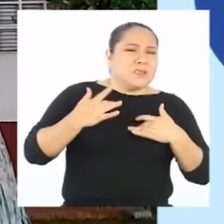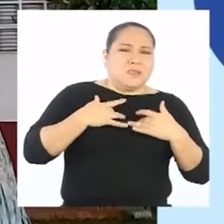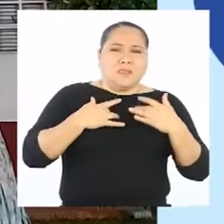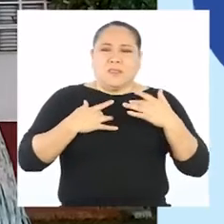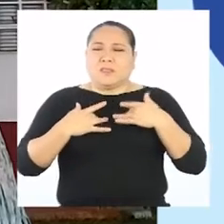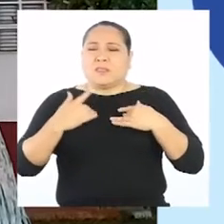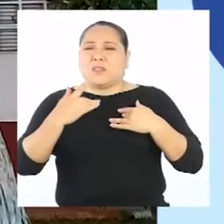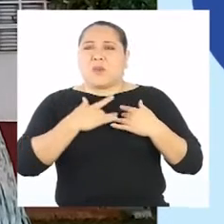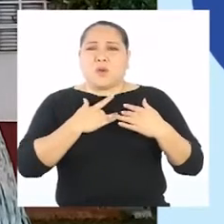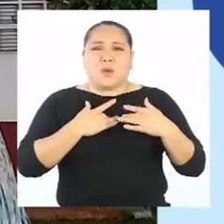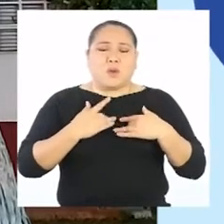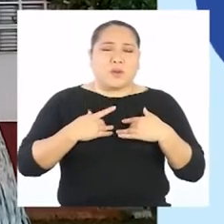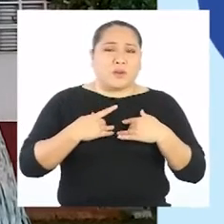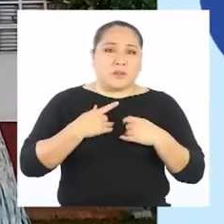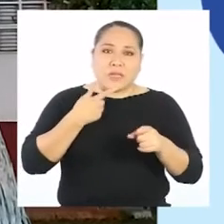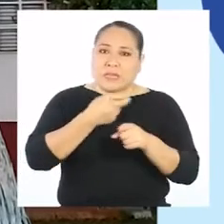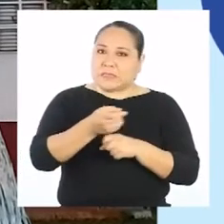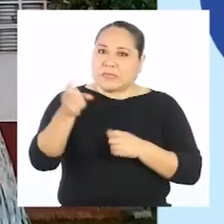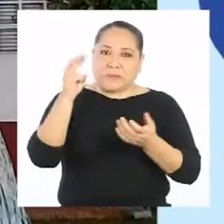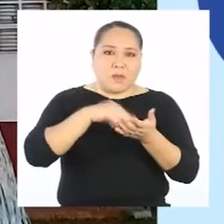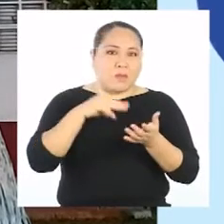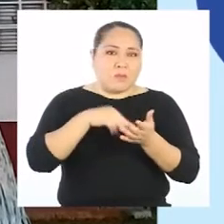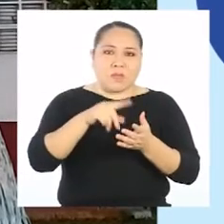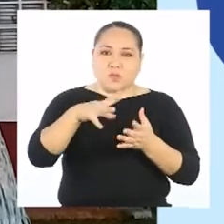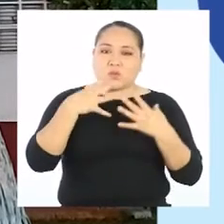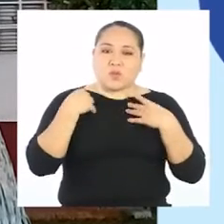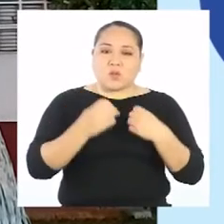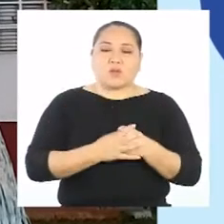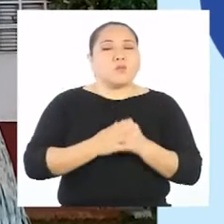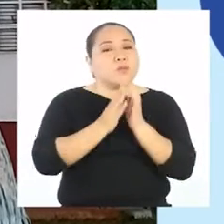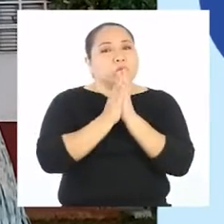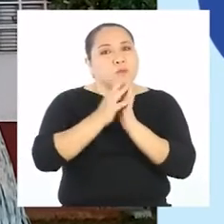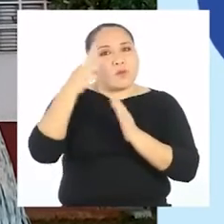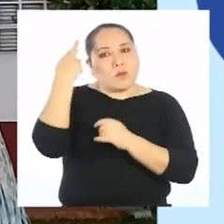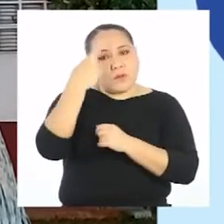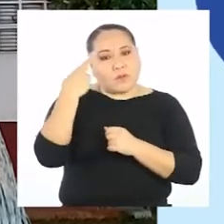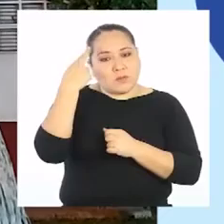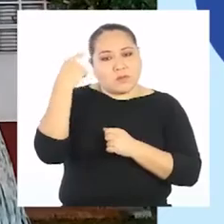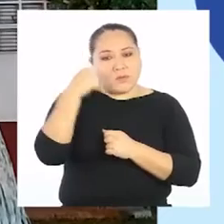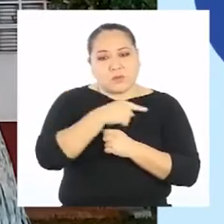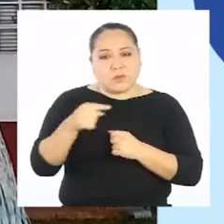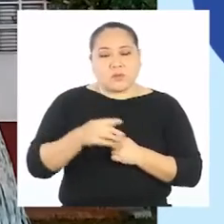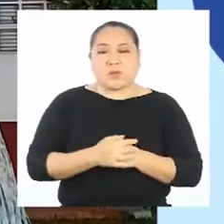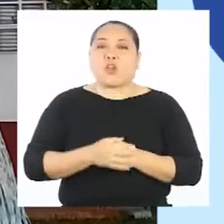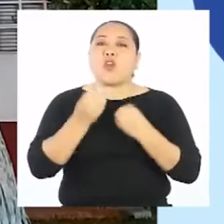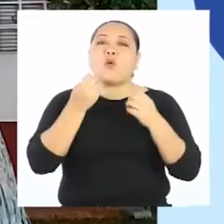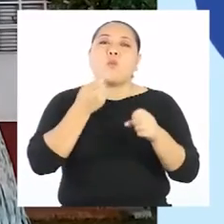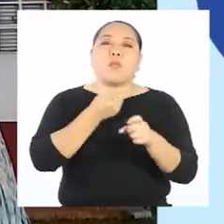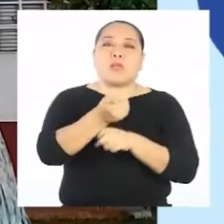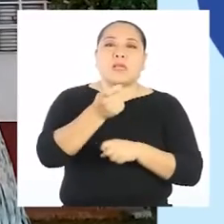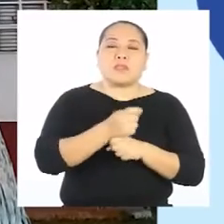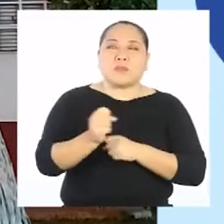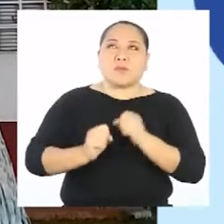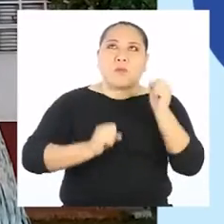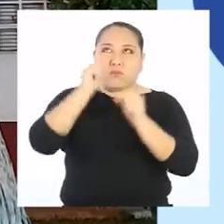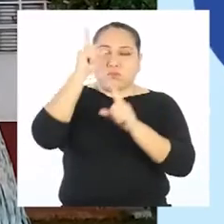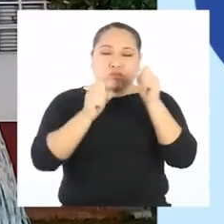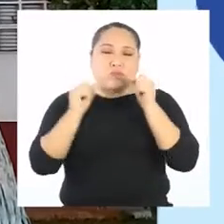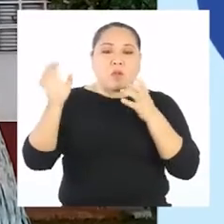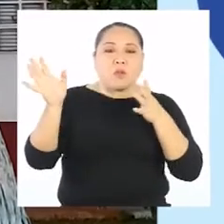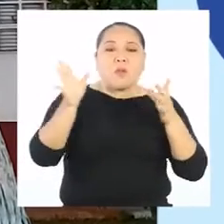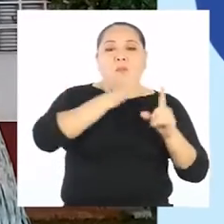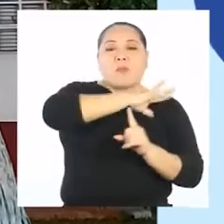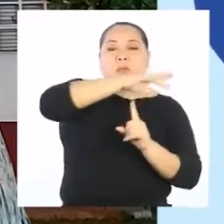en estas personas y afectar aún más su estado de salud. Los invito a reflexionar sobre la importancia del efecto que producen nuestras acciones sobre el